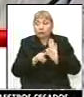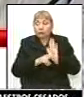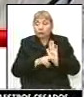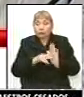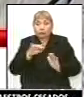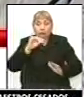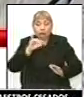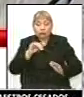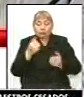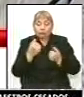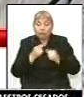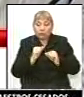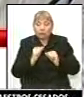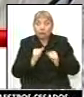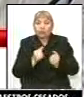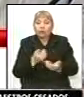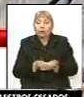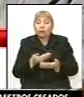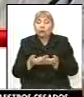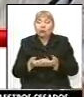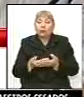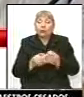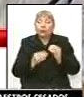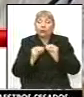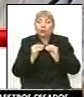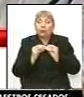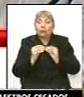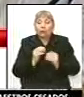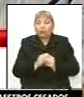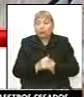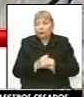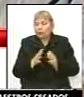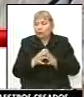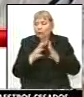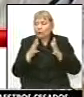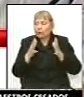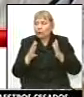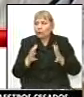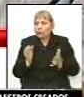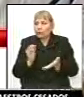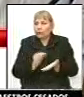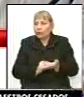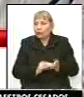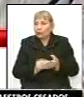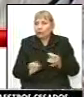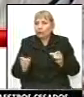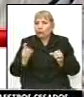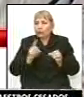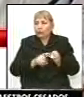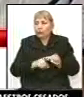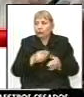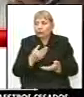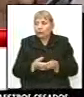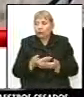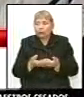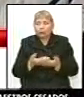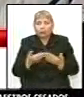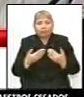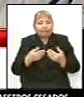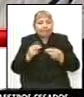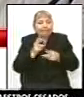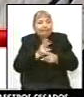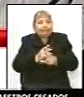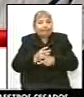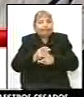y tratando de generar un sistema de regulación que haga mucho más eficiente la intervención de inversiones, previas